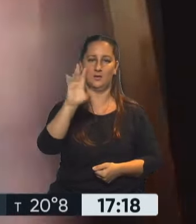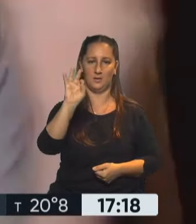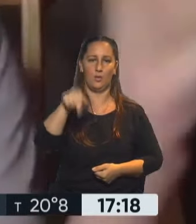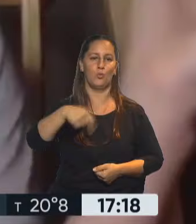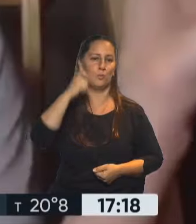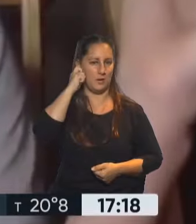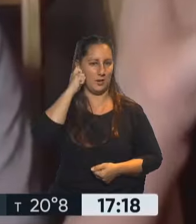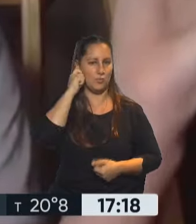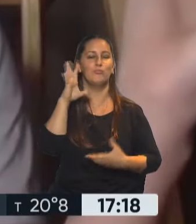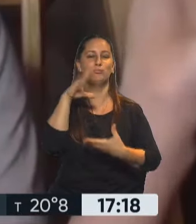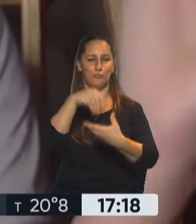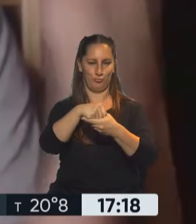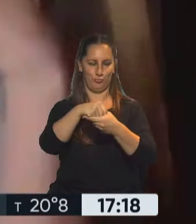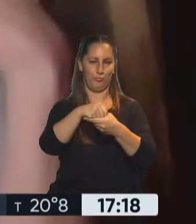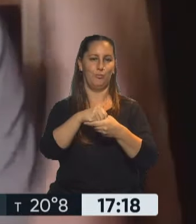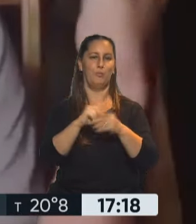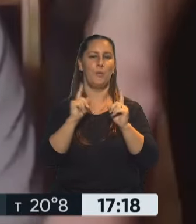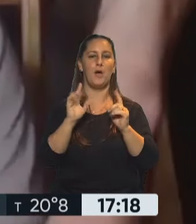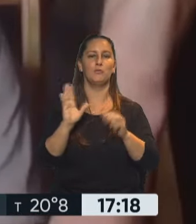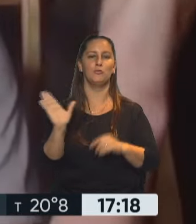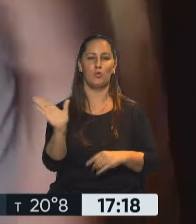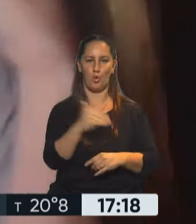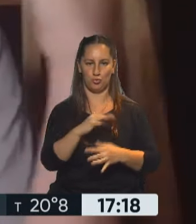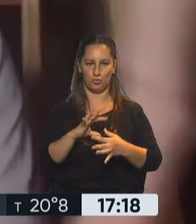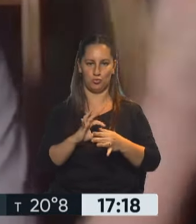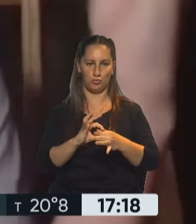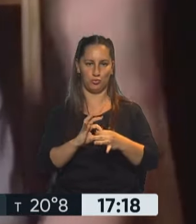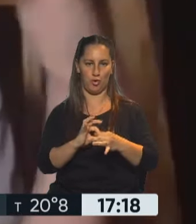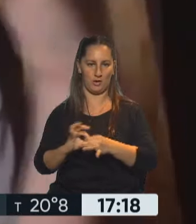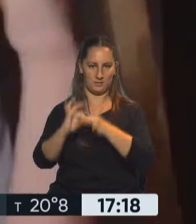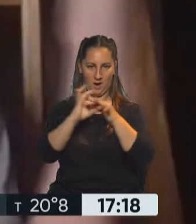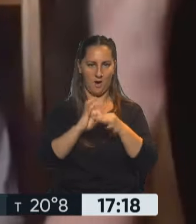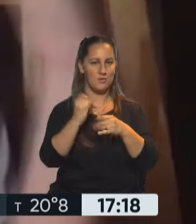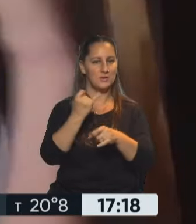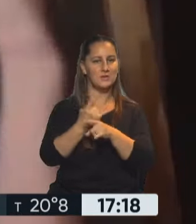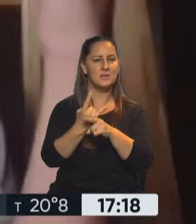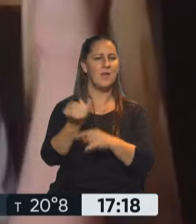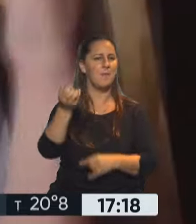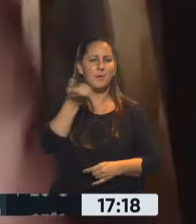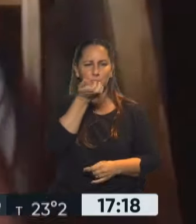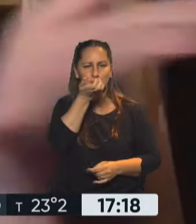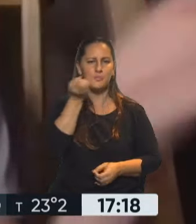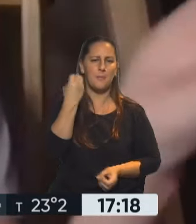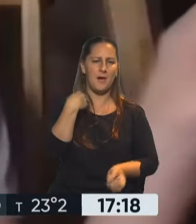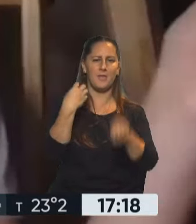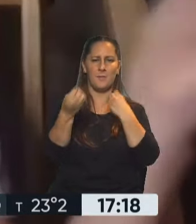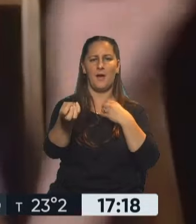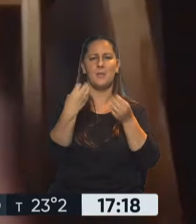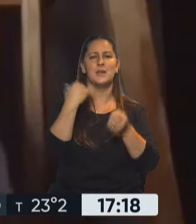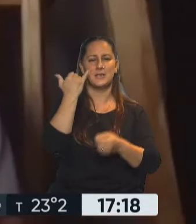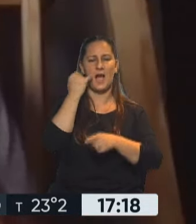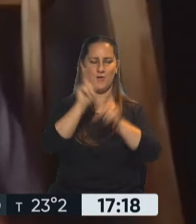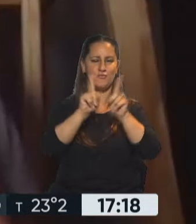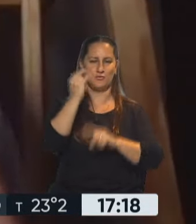forma parte de Conectados, porque siempre nos está mandando sus audios y participando y contando, y ya todos ustedes del otro lado la